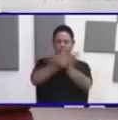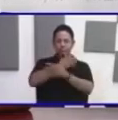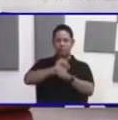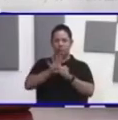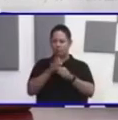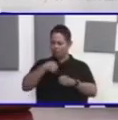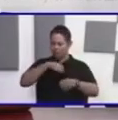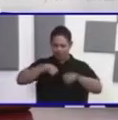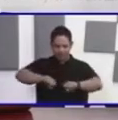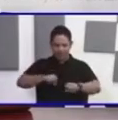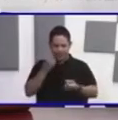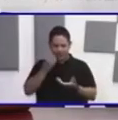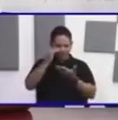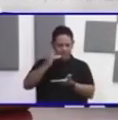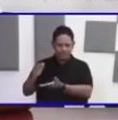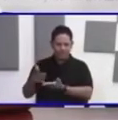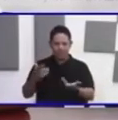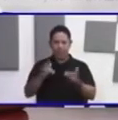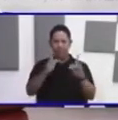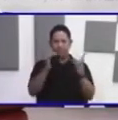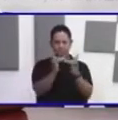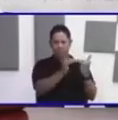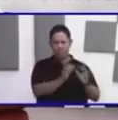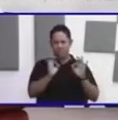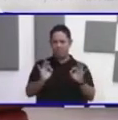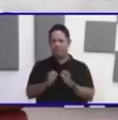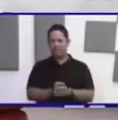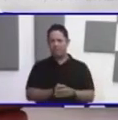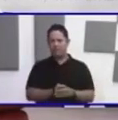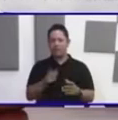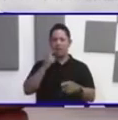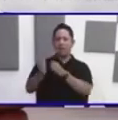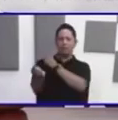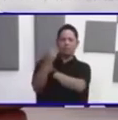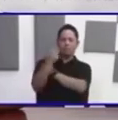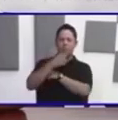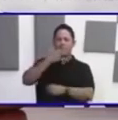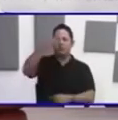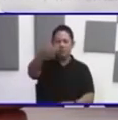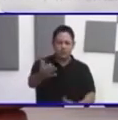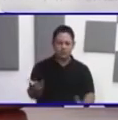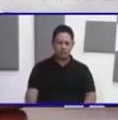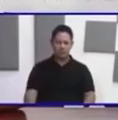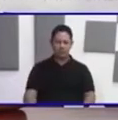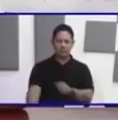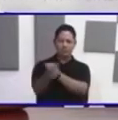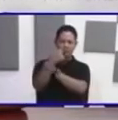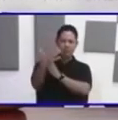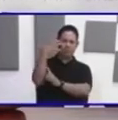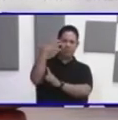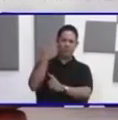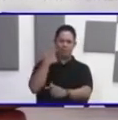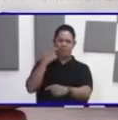sortear tanta situación. Pero a raíz de las desquejas, las denuncias, buscar